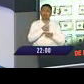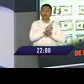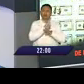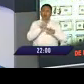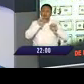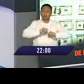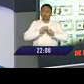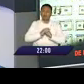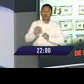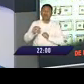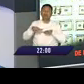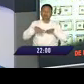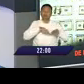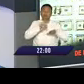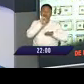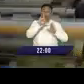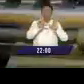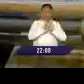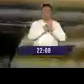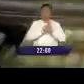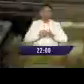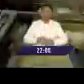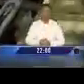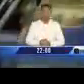la actividad ilegal.